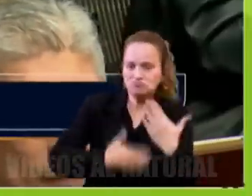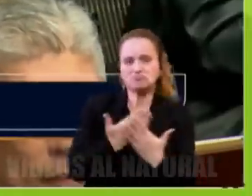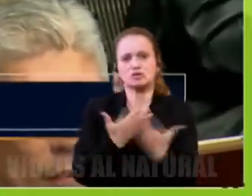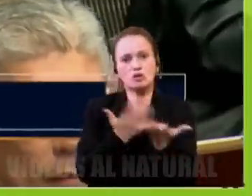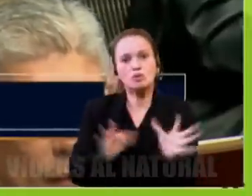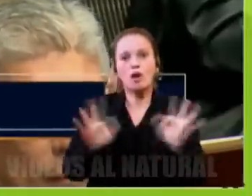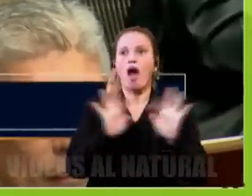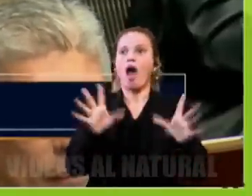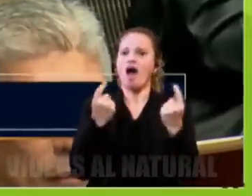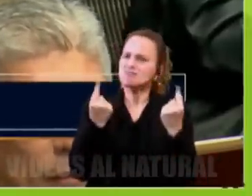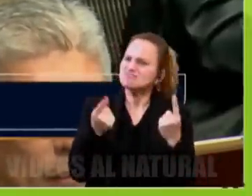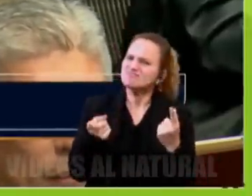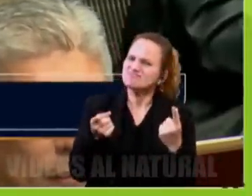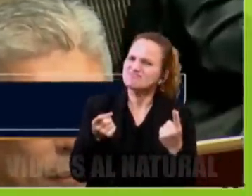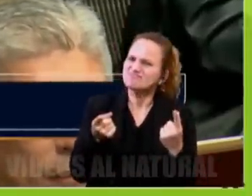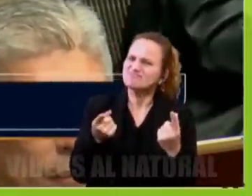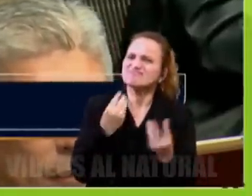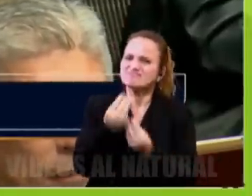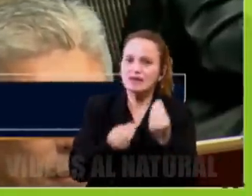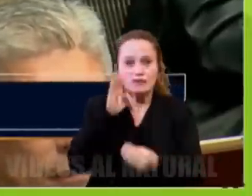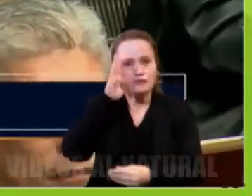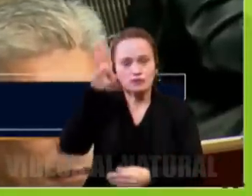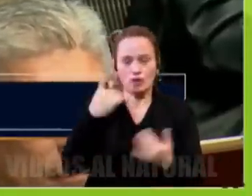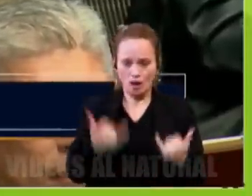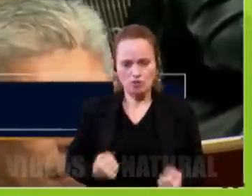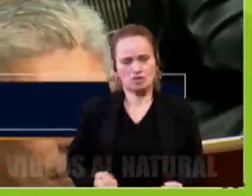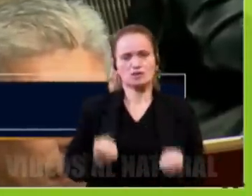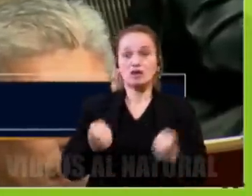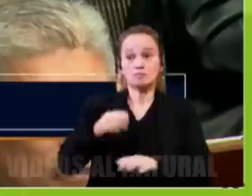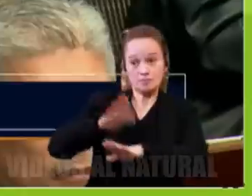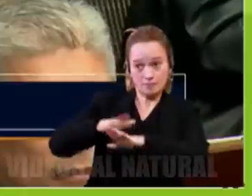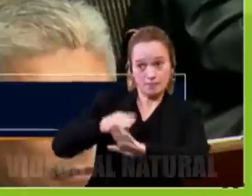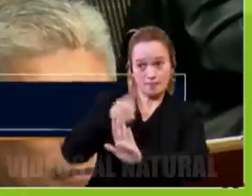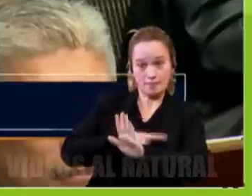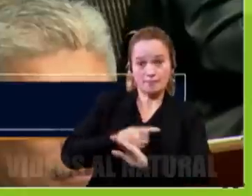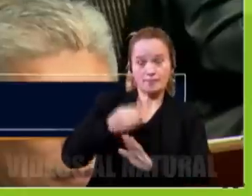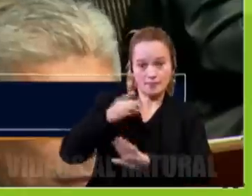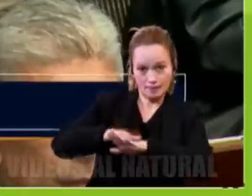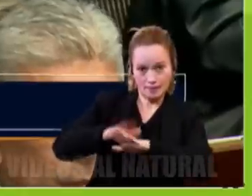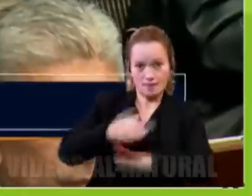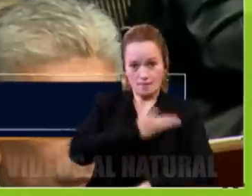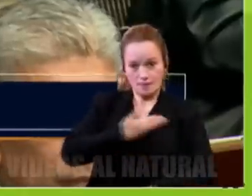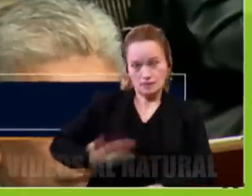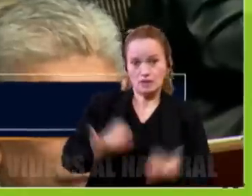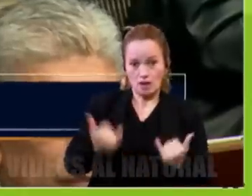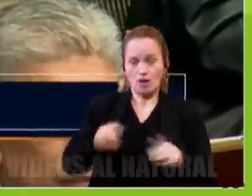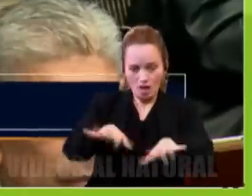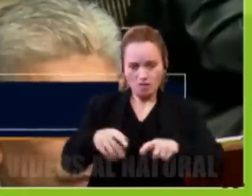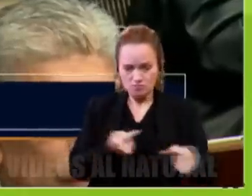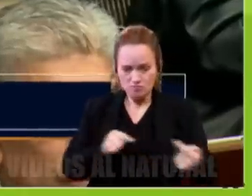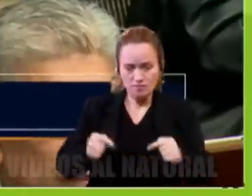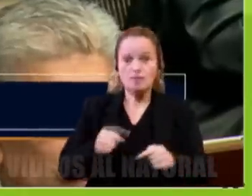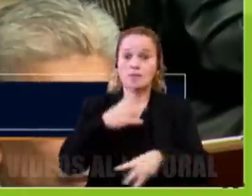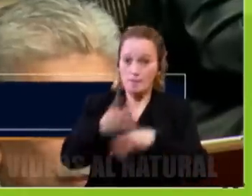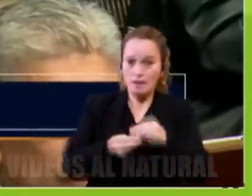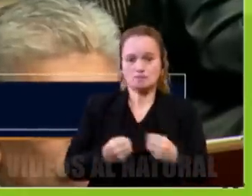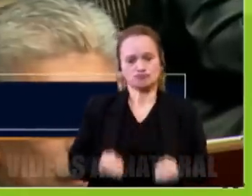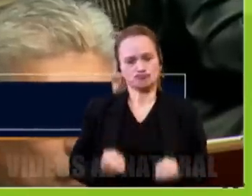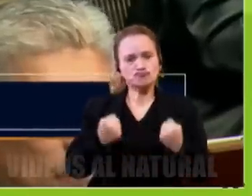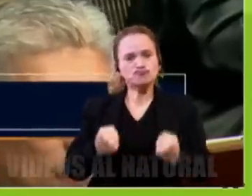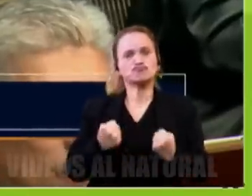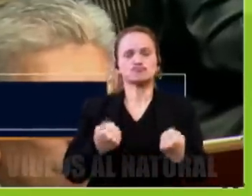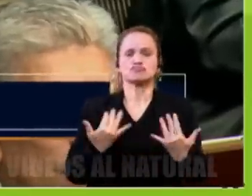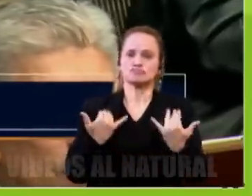para poder comprender a qué se le quiere apostar. Estamos listos, presidente, para ese debate político, como también